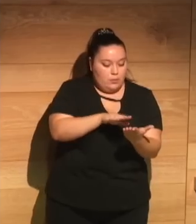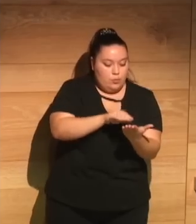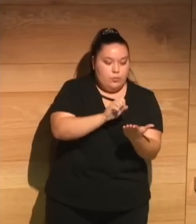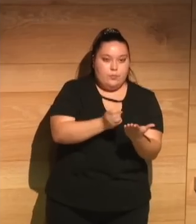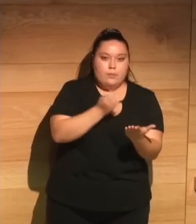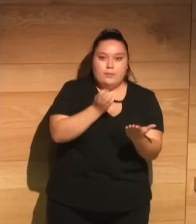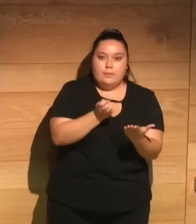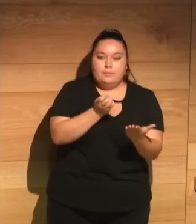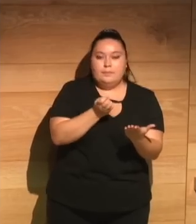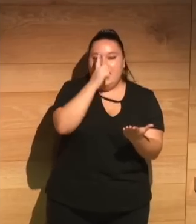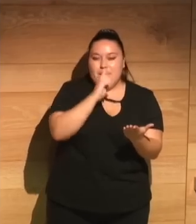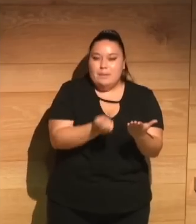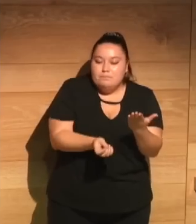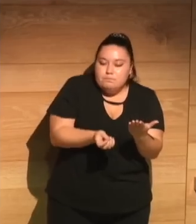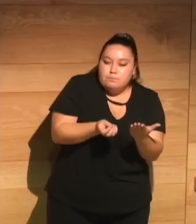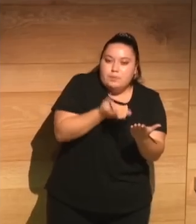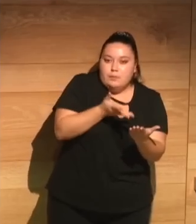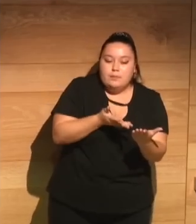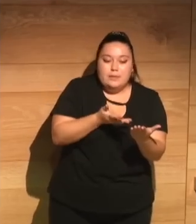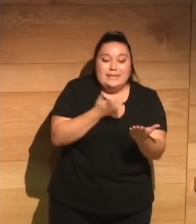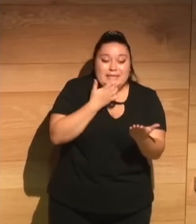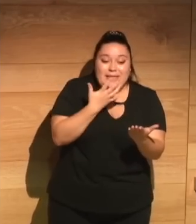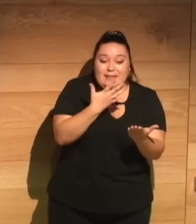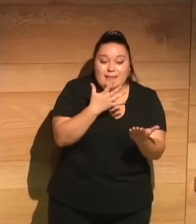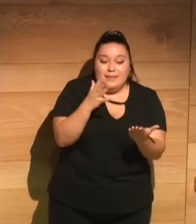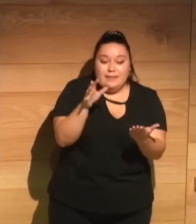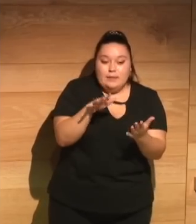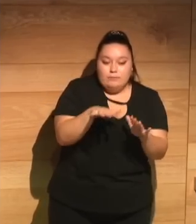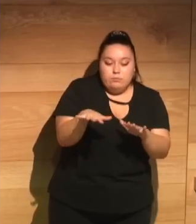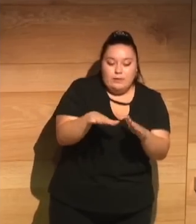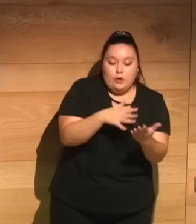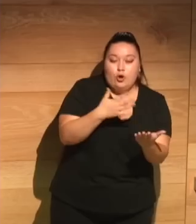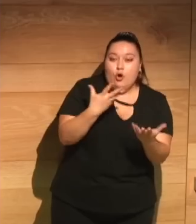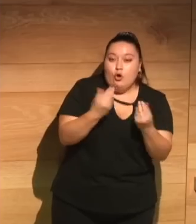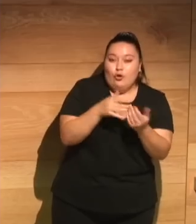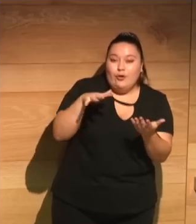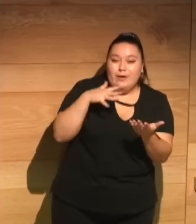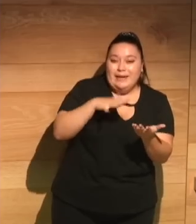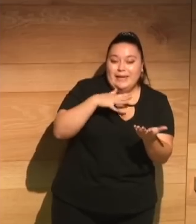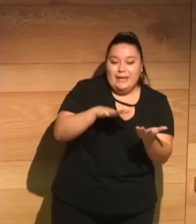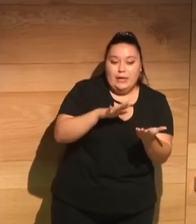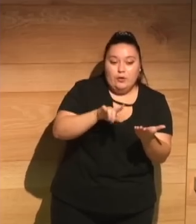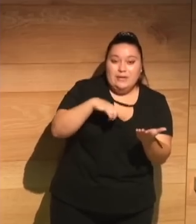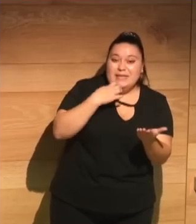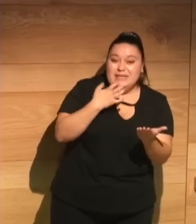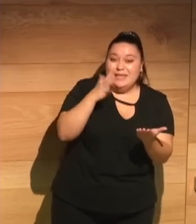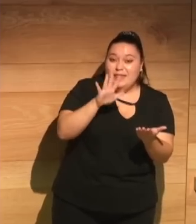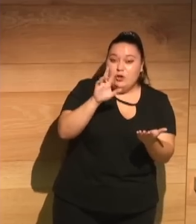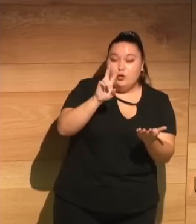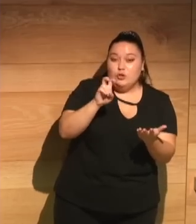momento justo. O sea, si le dejas 5 segundos más en el líquido de revelado. Se ennegrece, tal.